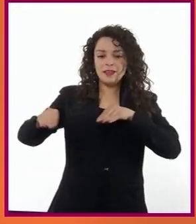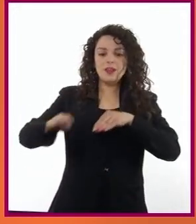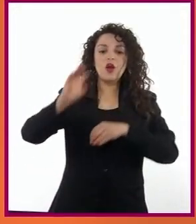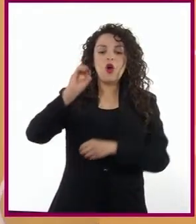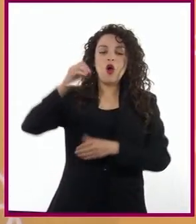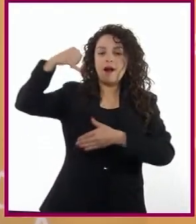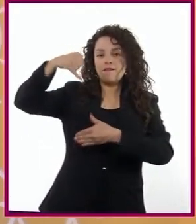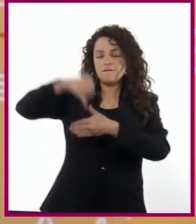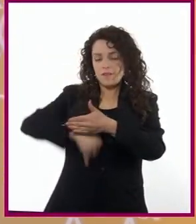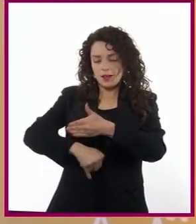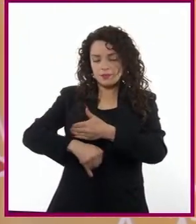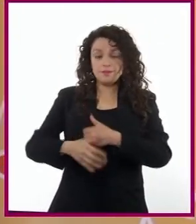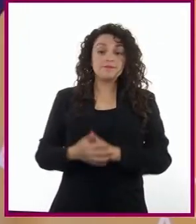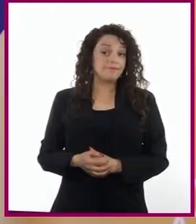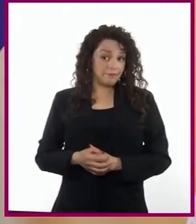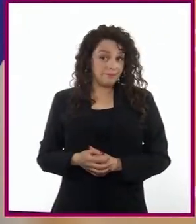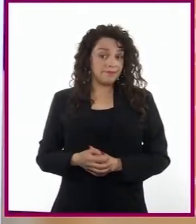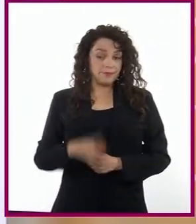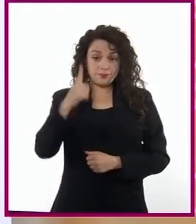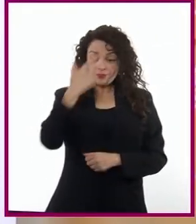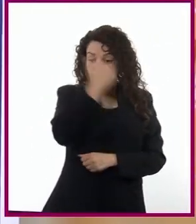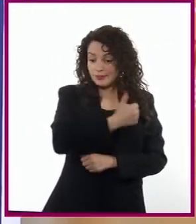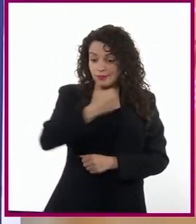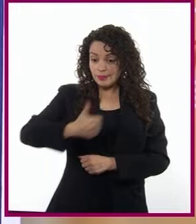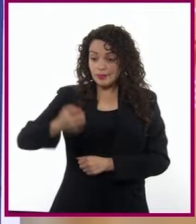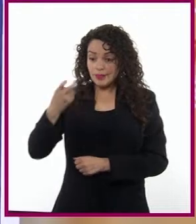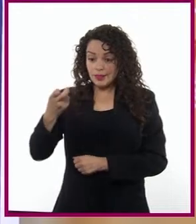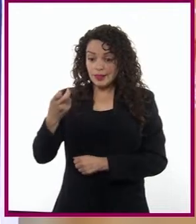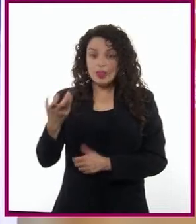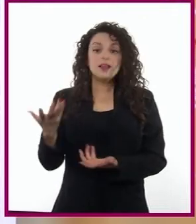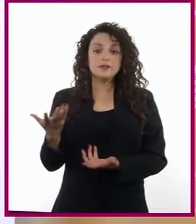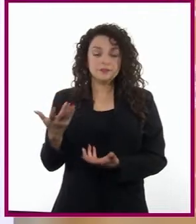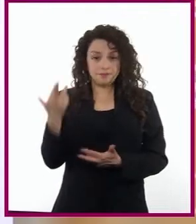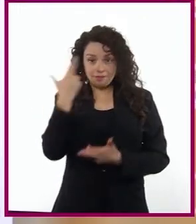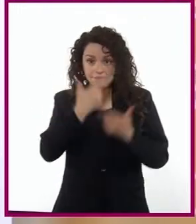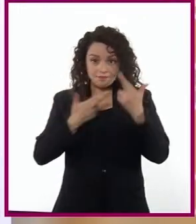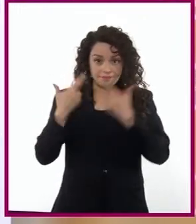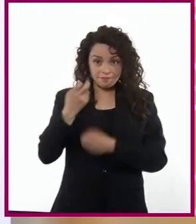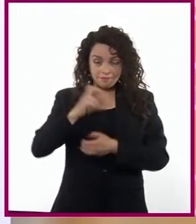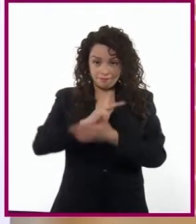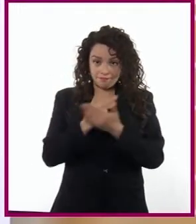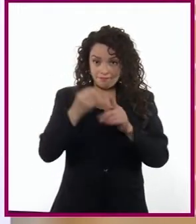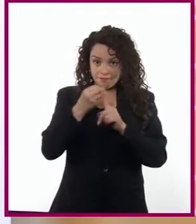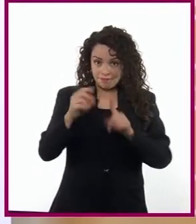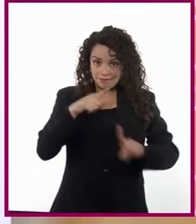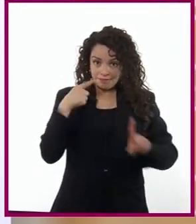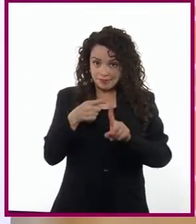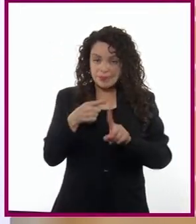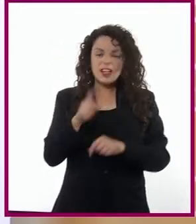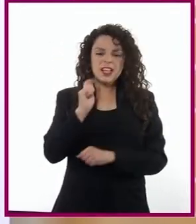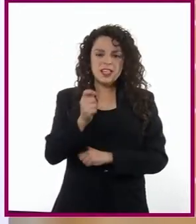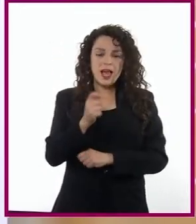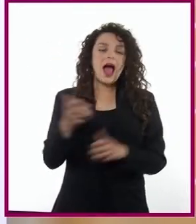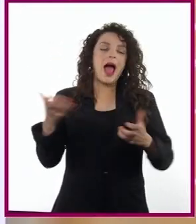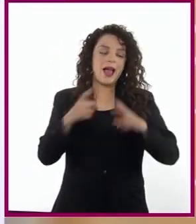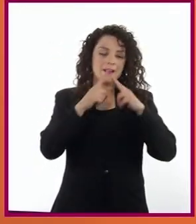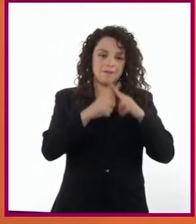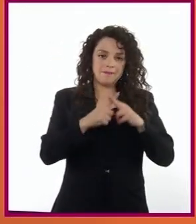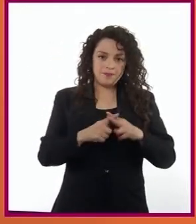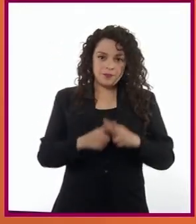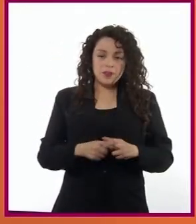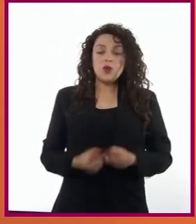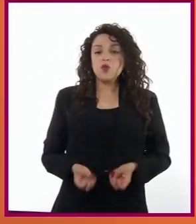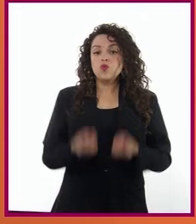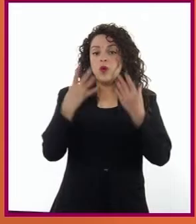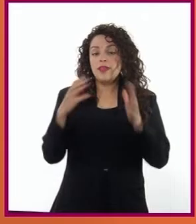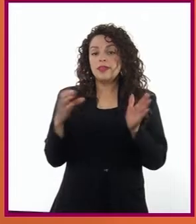profundidad. Tomando en cuenta cada uno de los procedimientos verificados en esta sesión, vamos a obtener el cálculo del número de